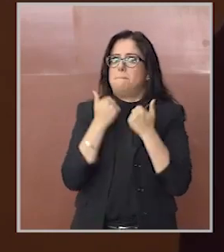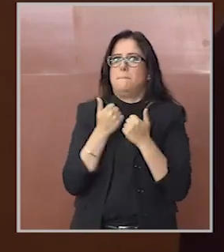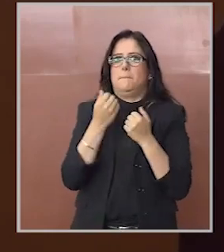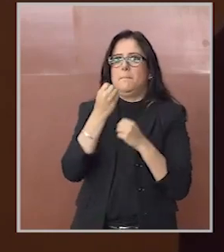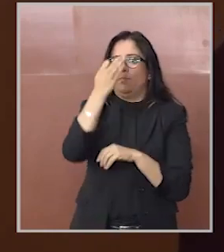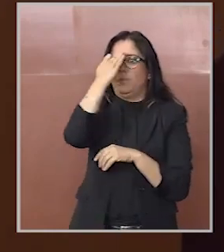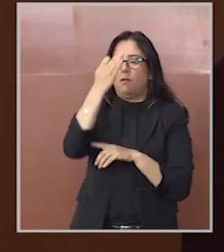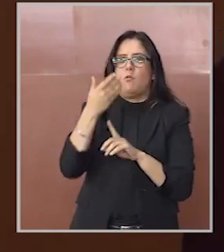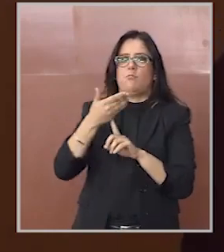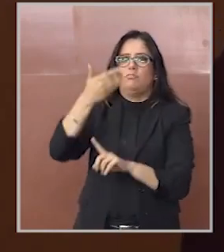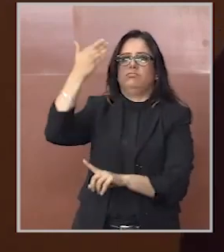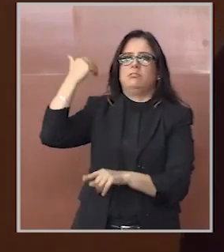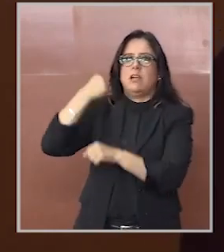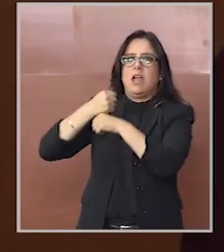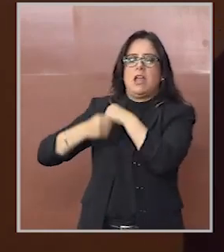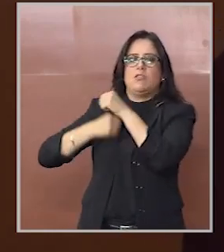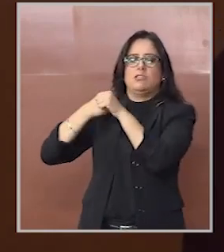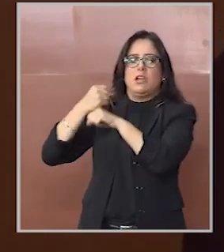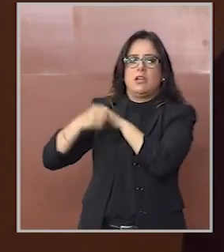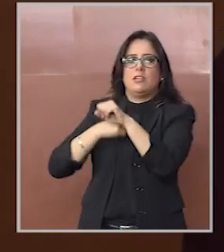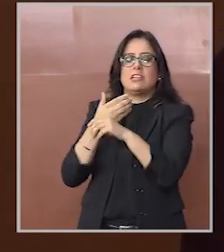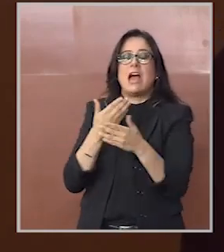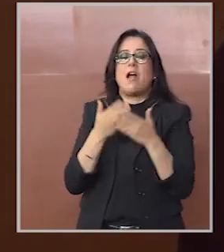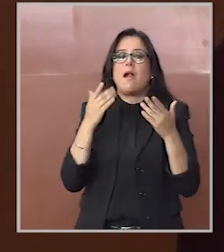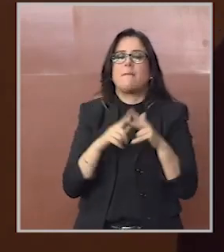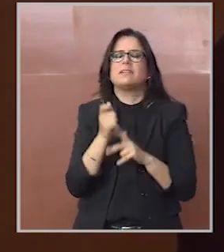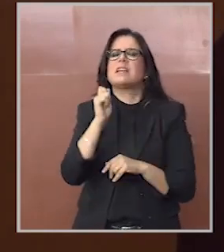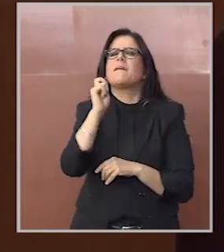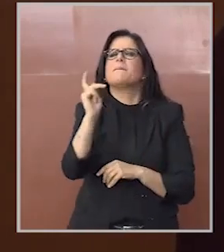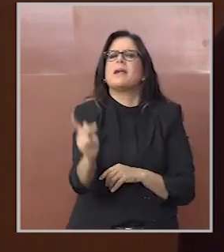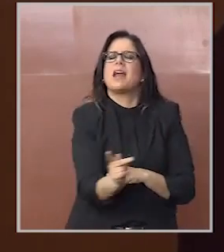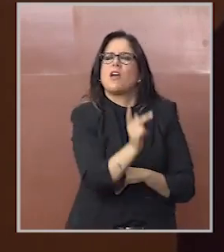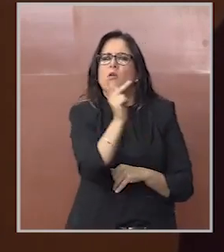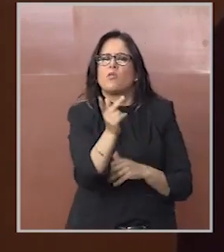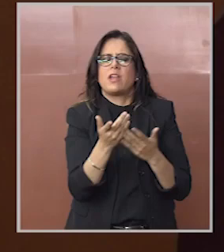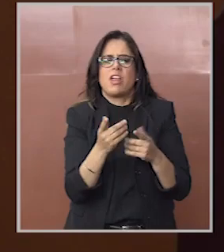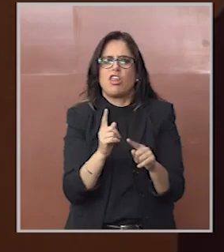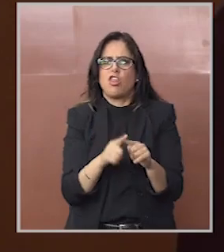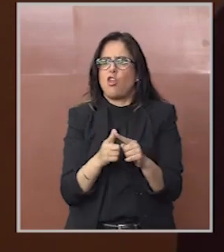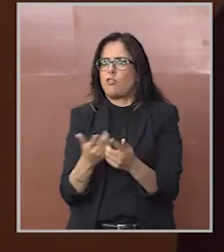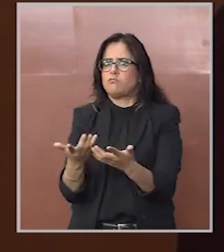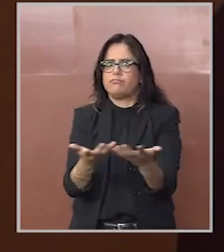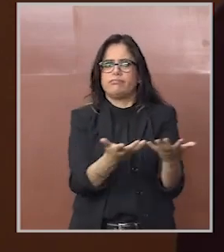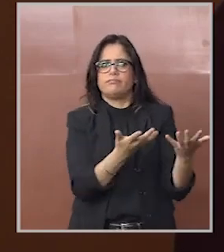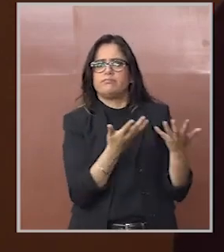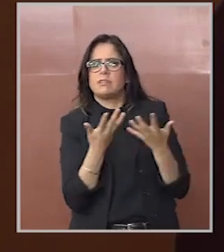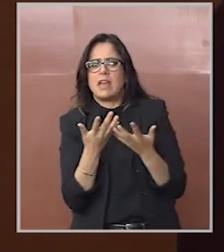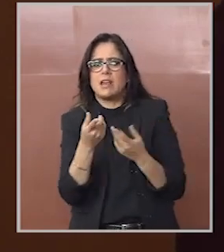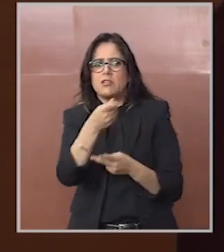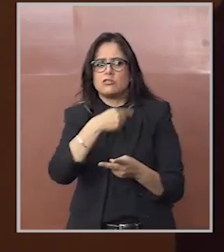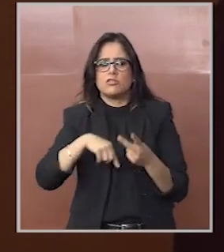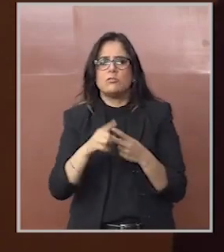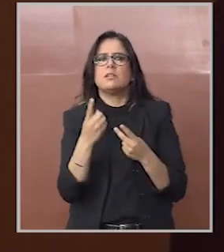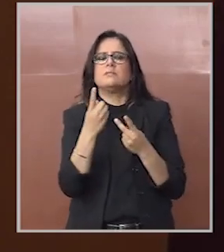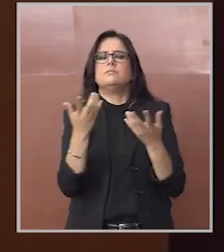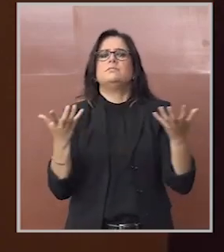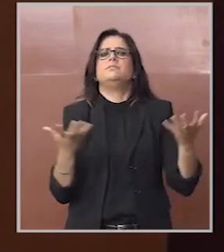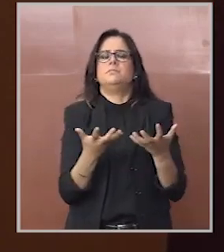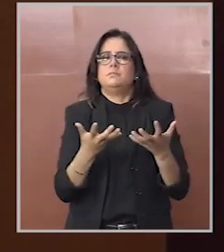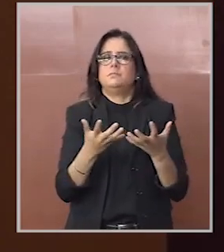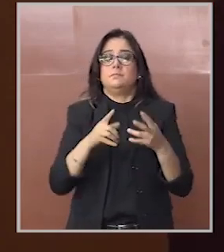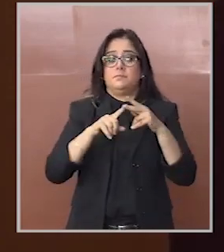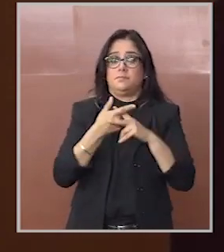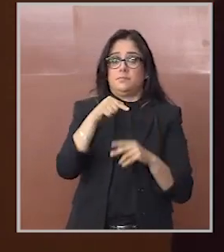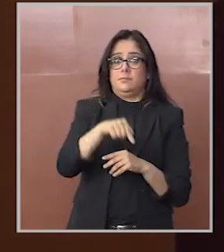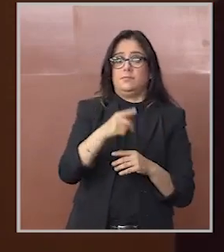no habíamos tenido durante muchísimos años y empieza con una pregunta por dónde qué hacemos